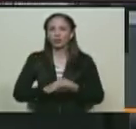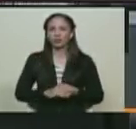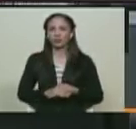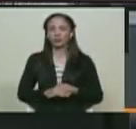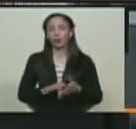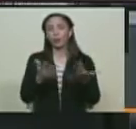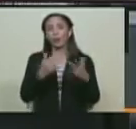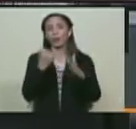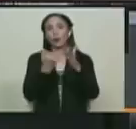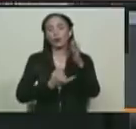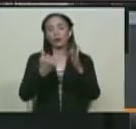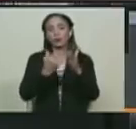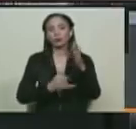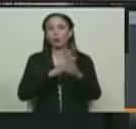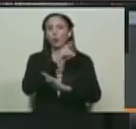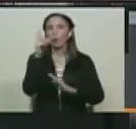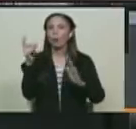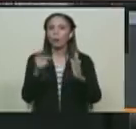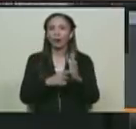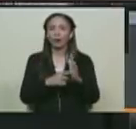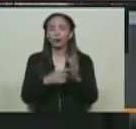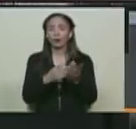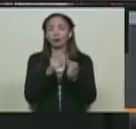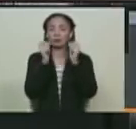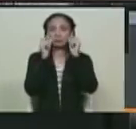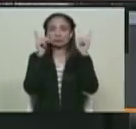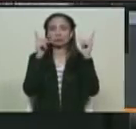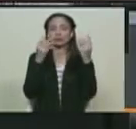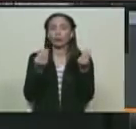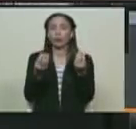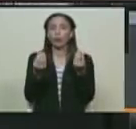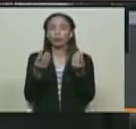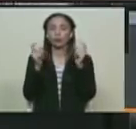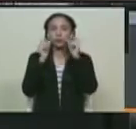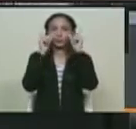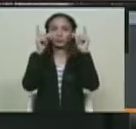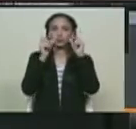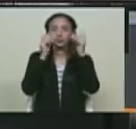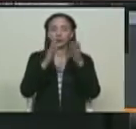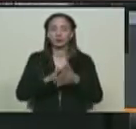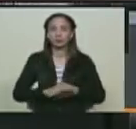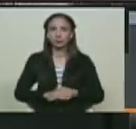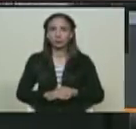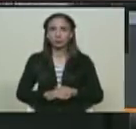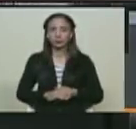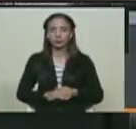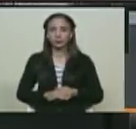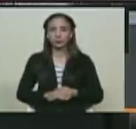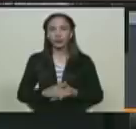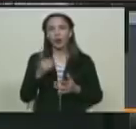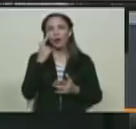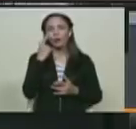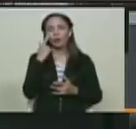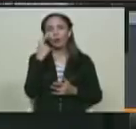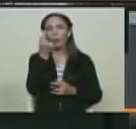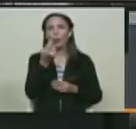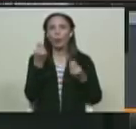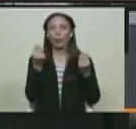Se inscribieron. Naguará, aquí lo podemos ver. Cámara, acción.